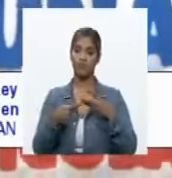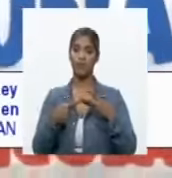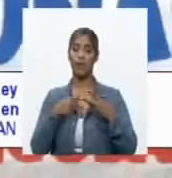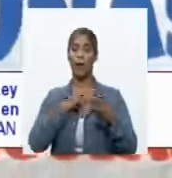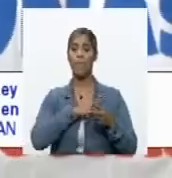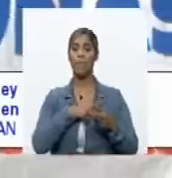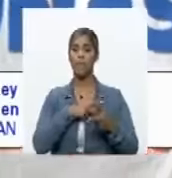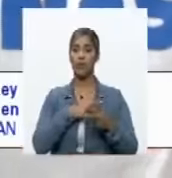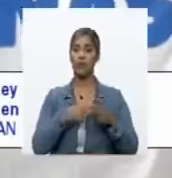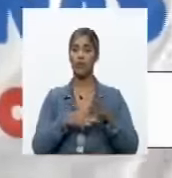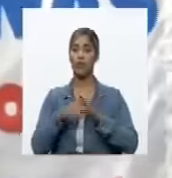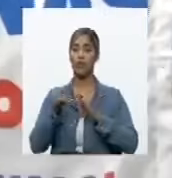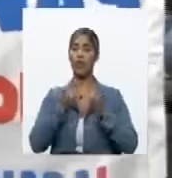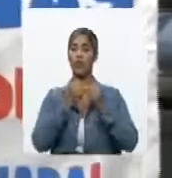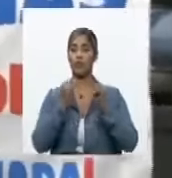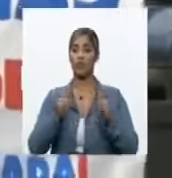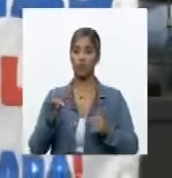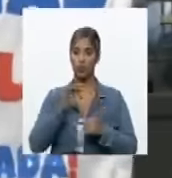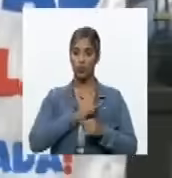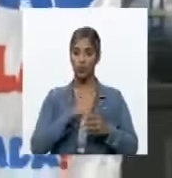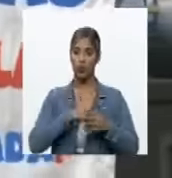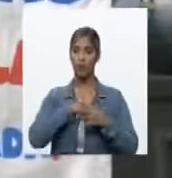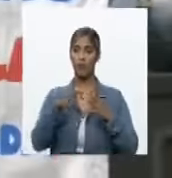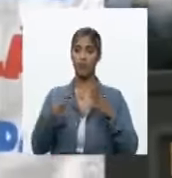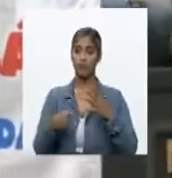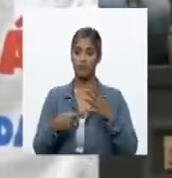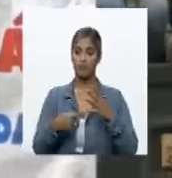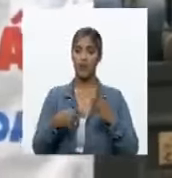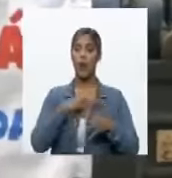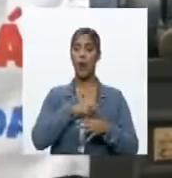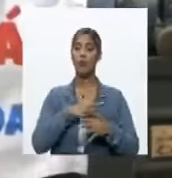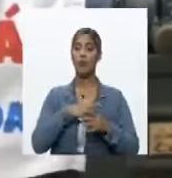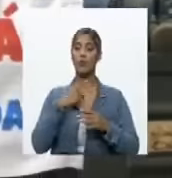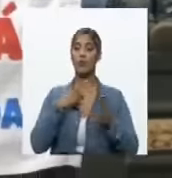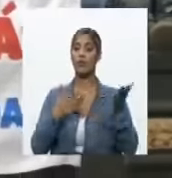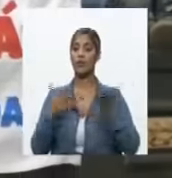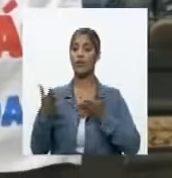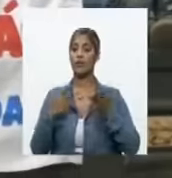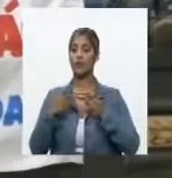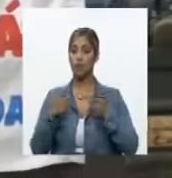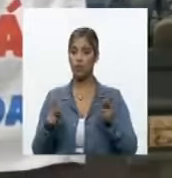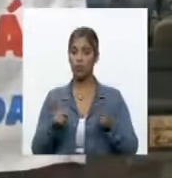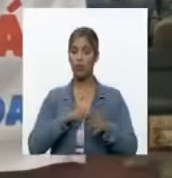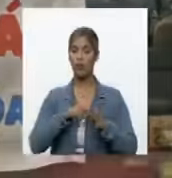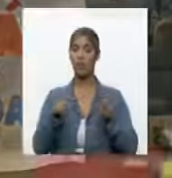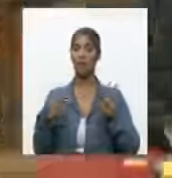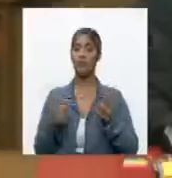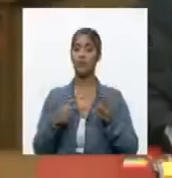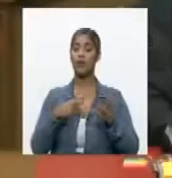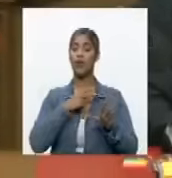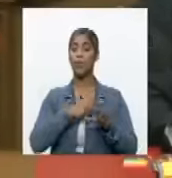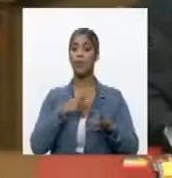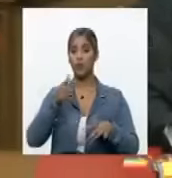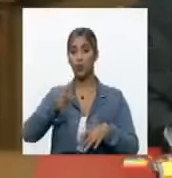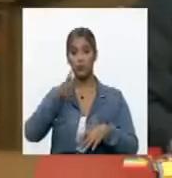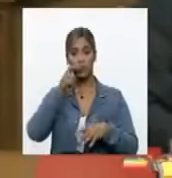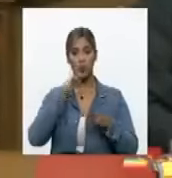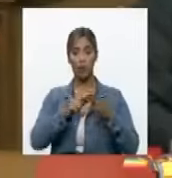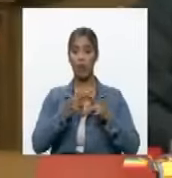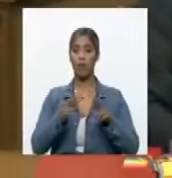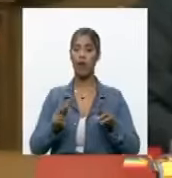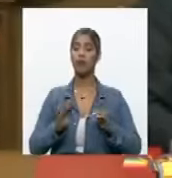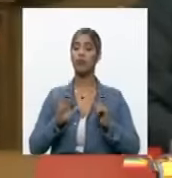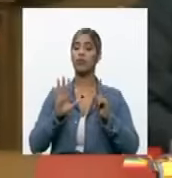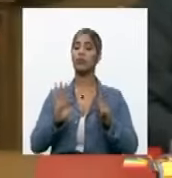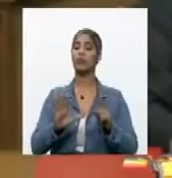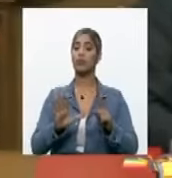de Suprema Felicidad Social. 4. Comisión de los Servicios Públicos. 5. Comisión de Seguridad y Paz.